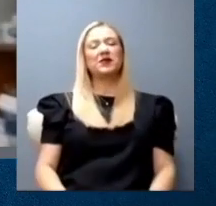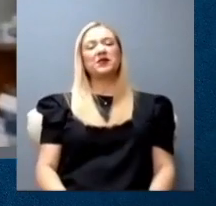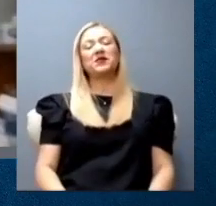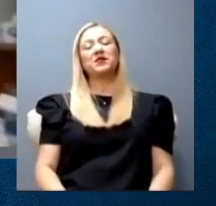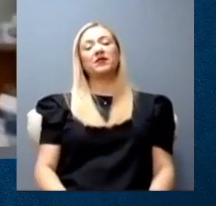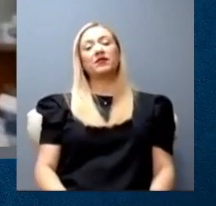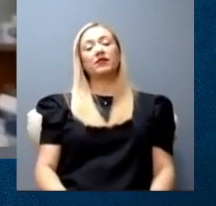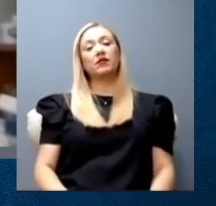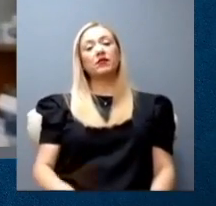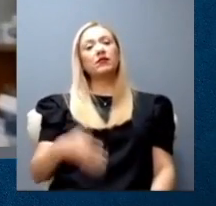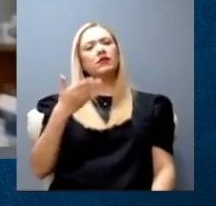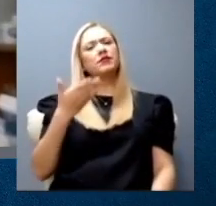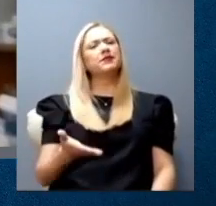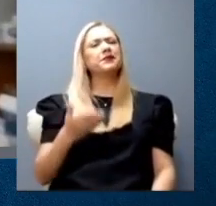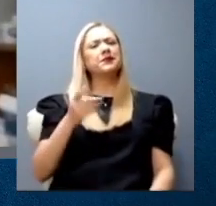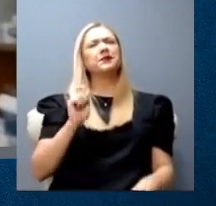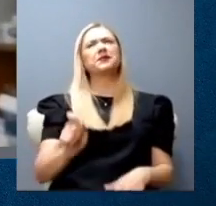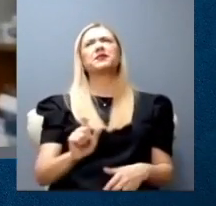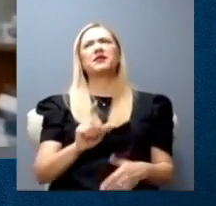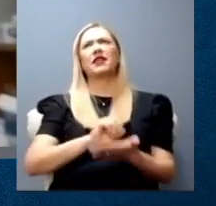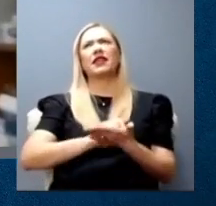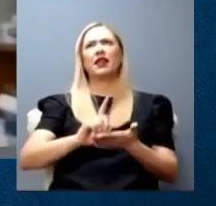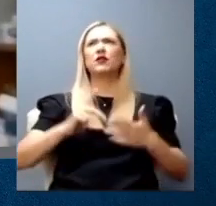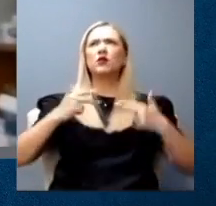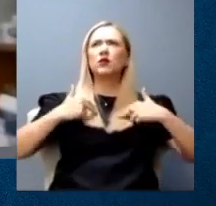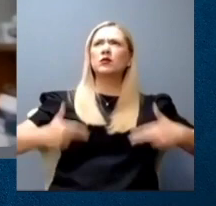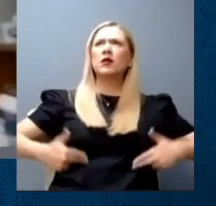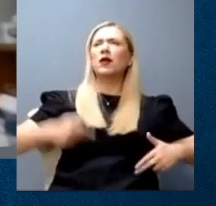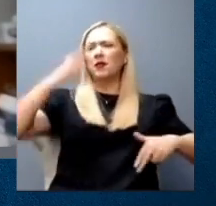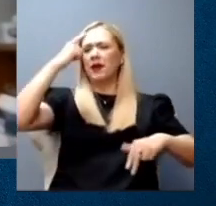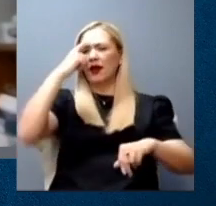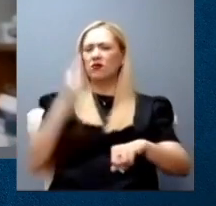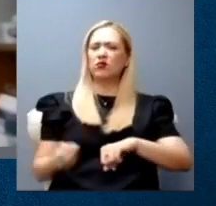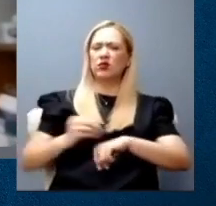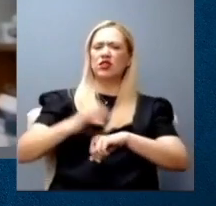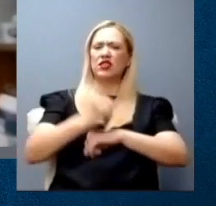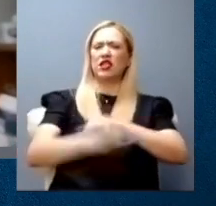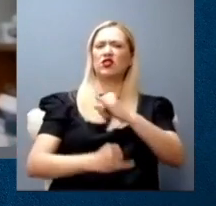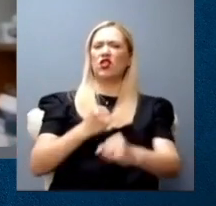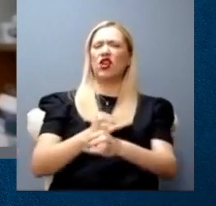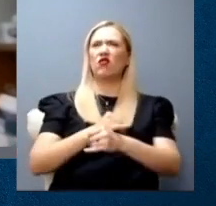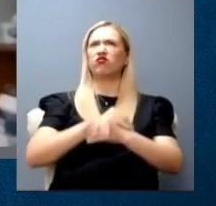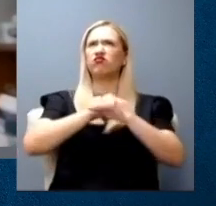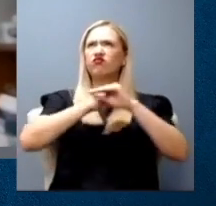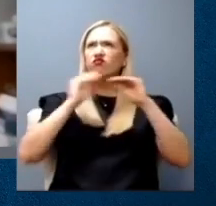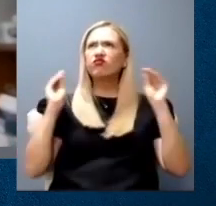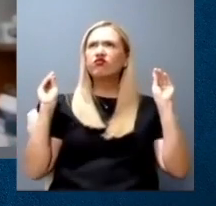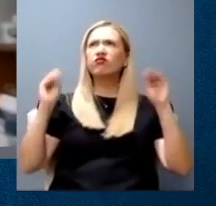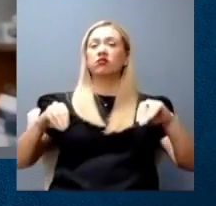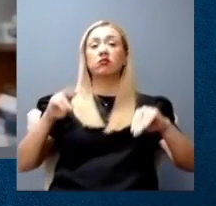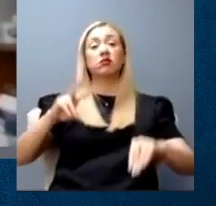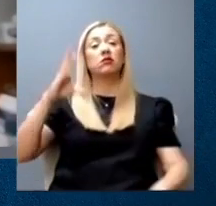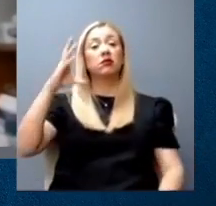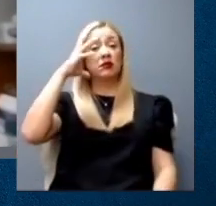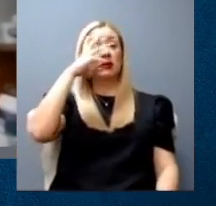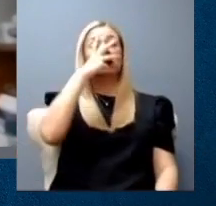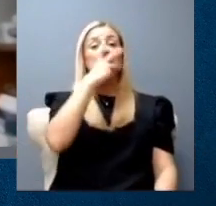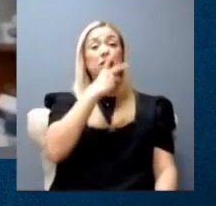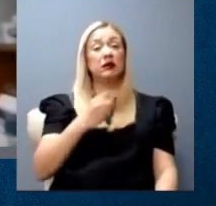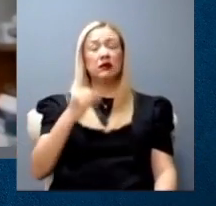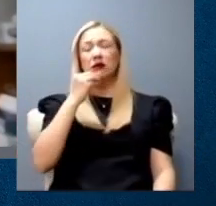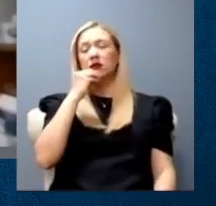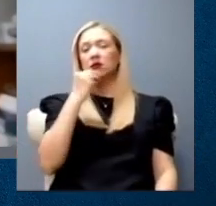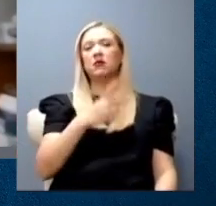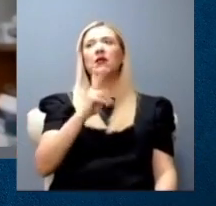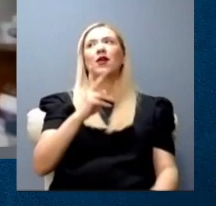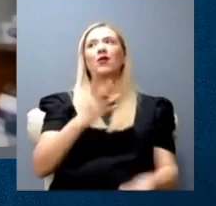Pues el proceso de internacionalización de los derechos humanos es un proceso sumamente importante, fascinante y complejo para